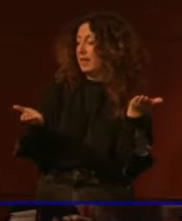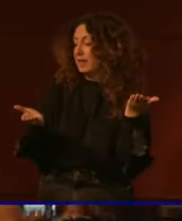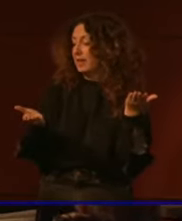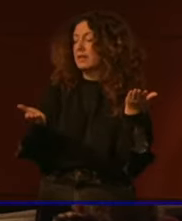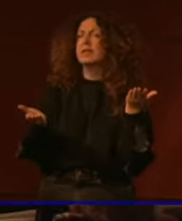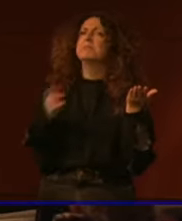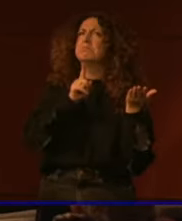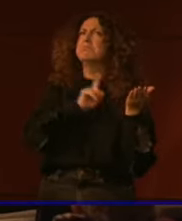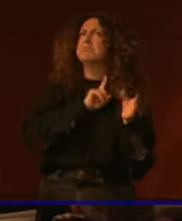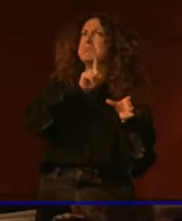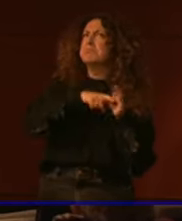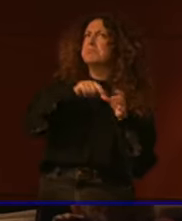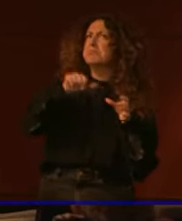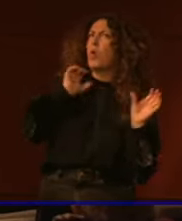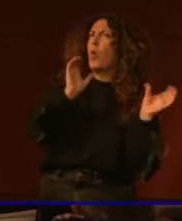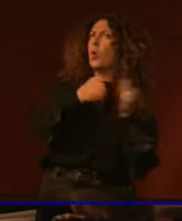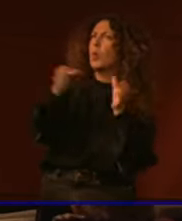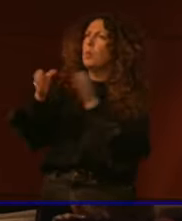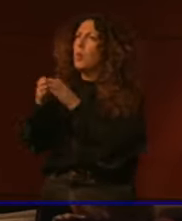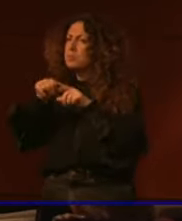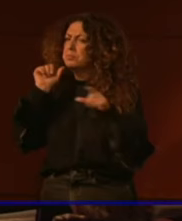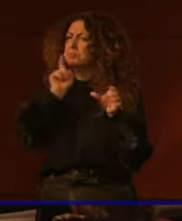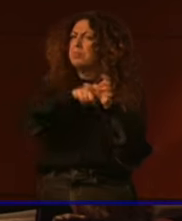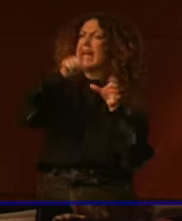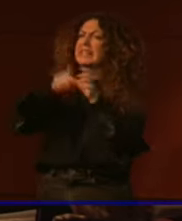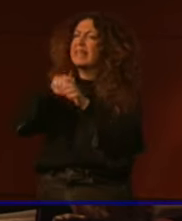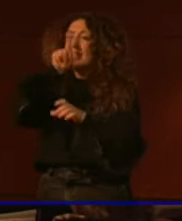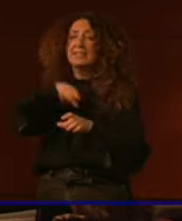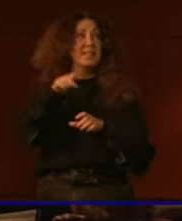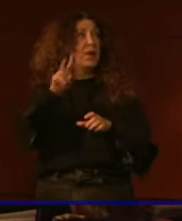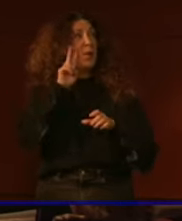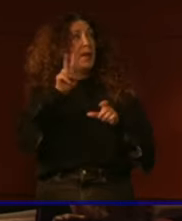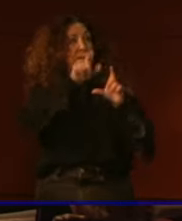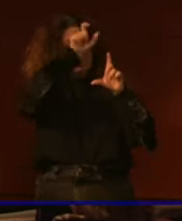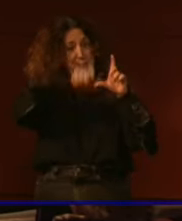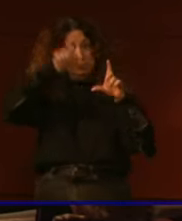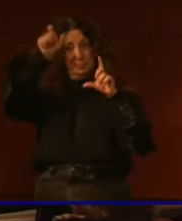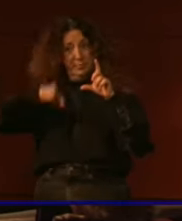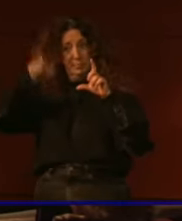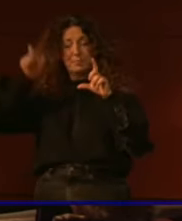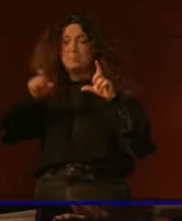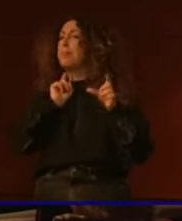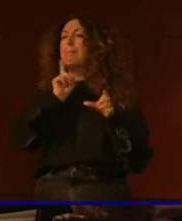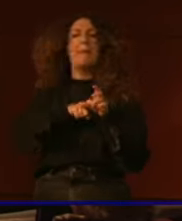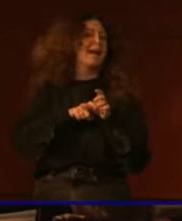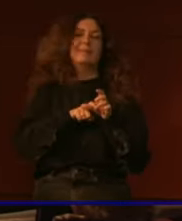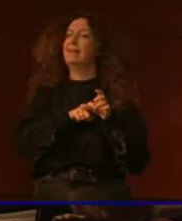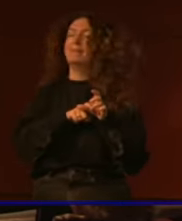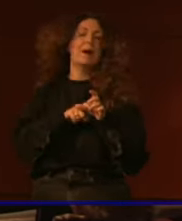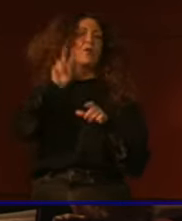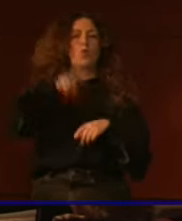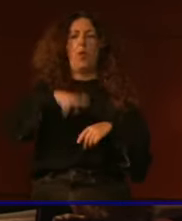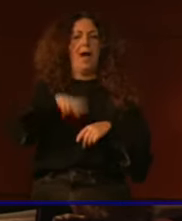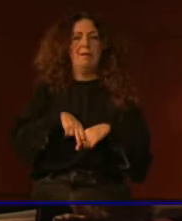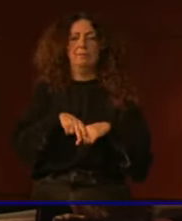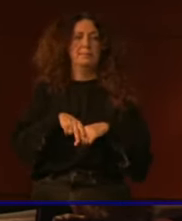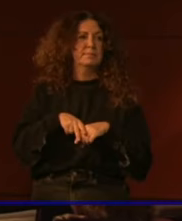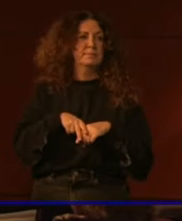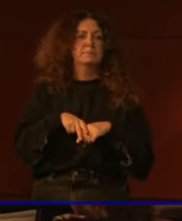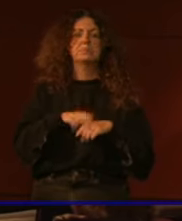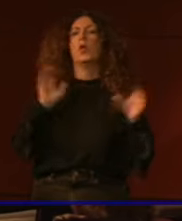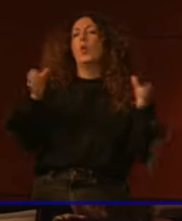si ha pertenecido a alguno de estos grupos. Las cifras grandes son las que no han pertenecido nunca. A un